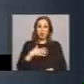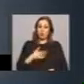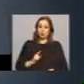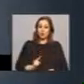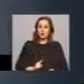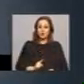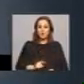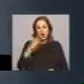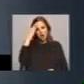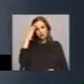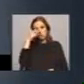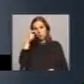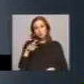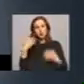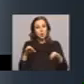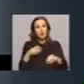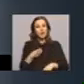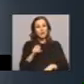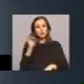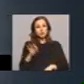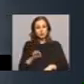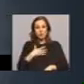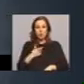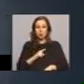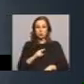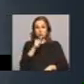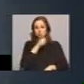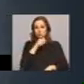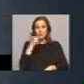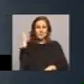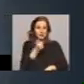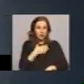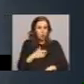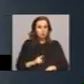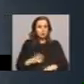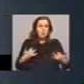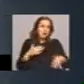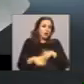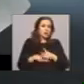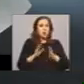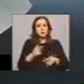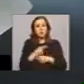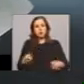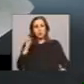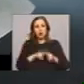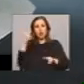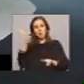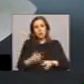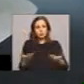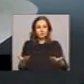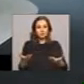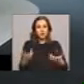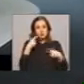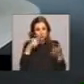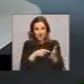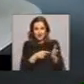una persona normal, el 90% de la gente, no le gusta ni torturar ni matar. Pero tienes que hacerlo porque estás en una cadena de mando. Y lo muestras aquí, la Guardia